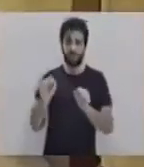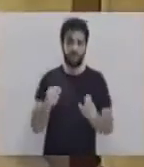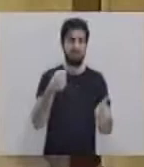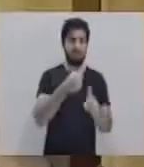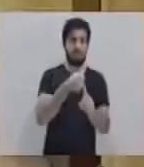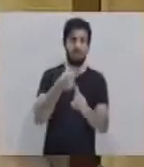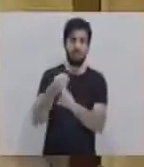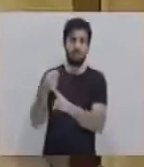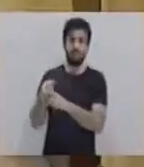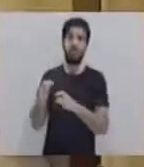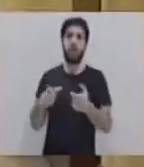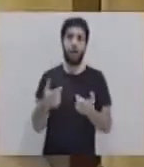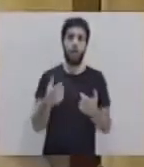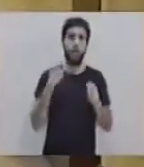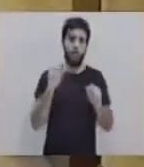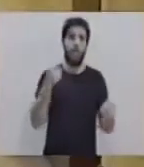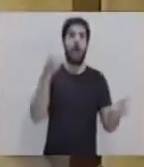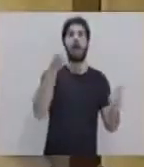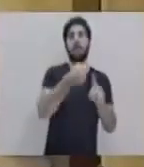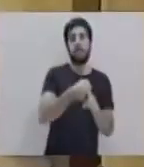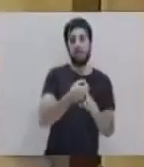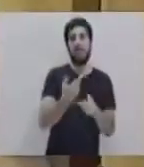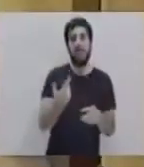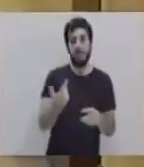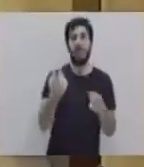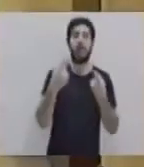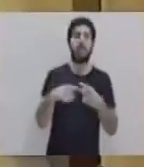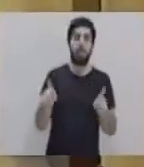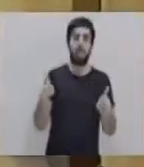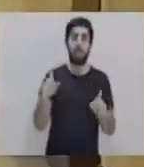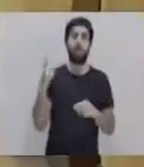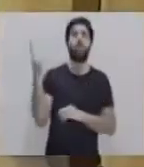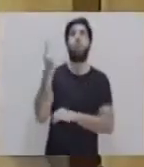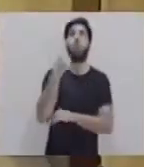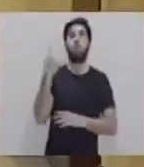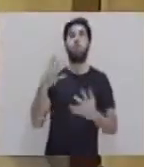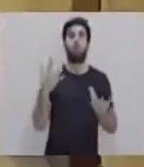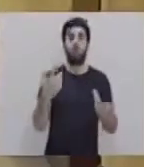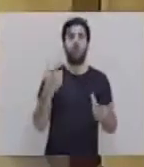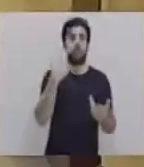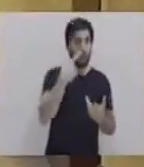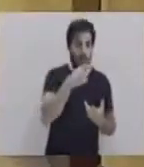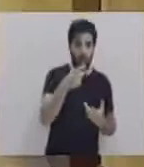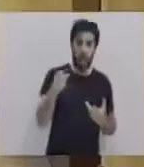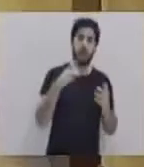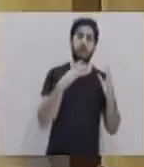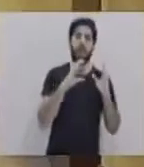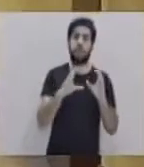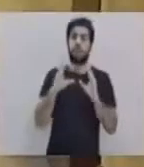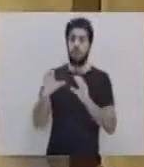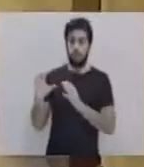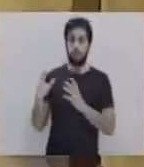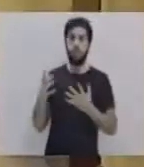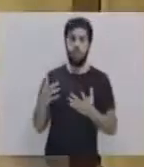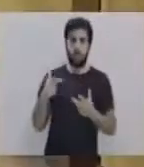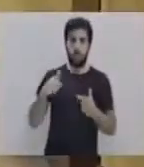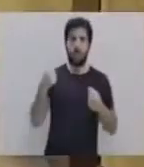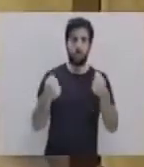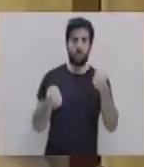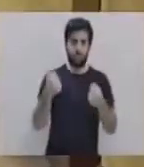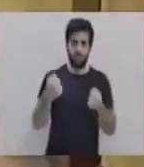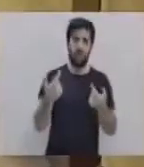influyen, en el peor de los casos, en un accidente, ¿verdad? Así Pero pues lo ideal es tomar las precauciones uno como